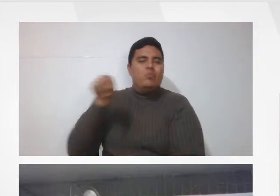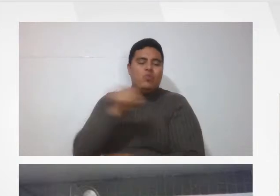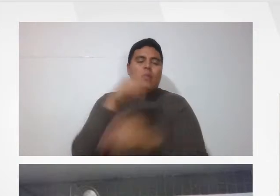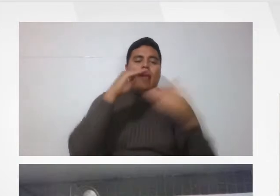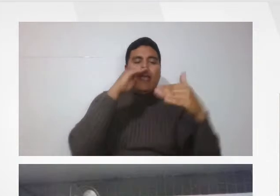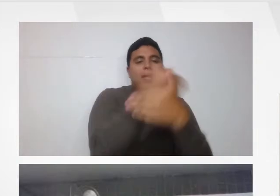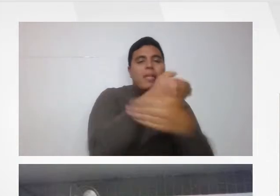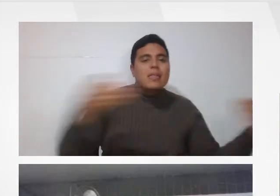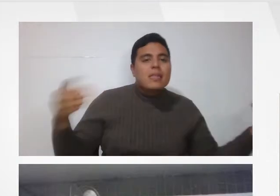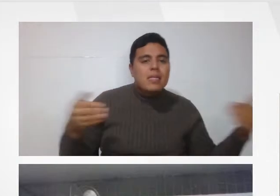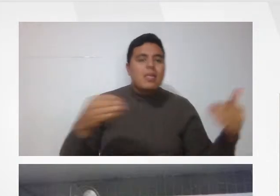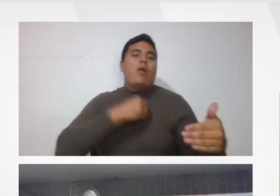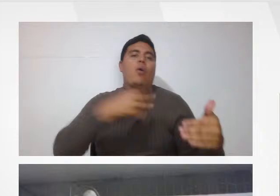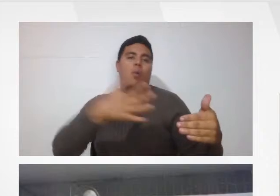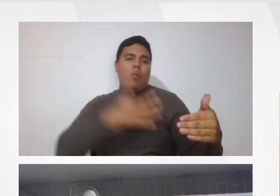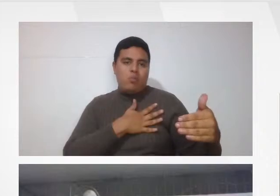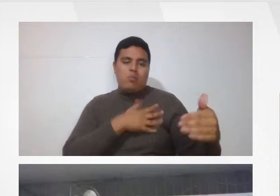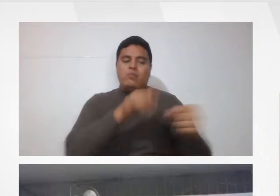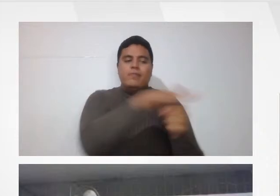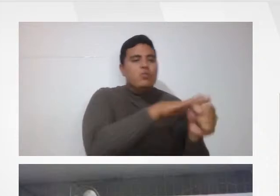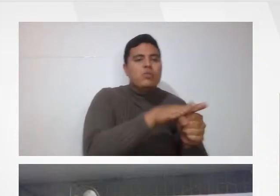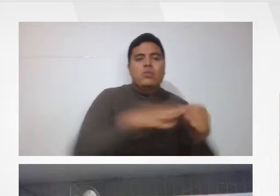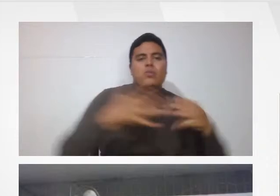situación que estén, puedan salir adelante.